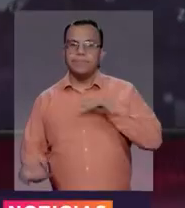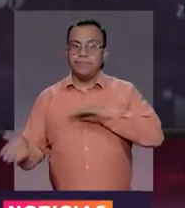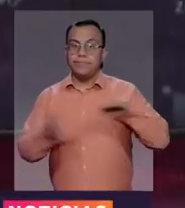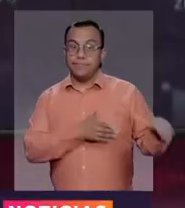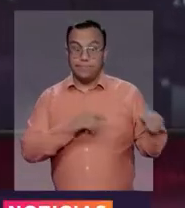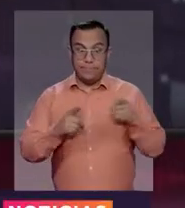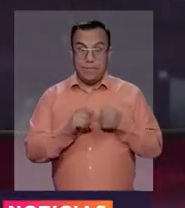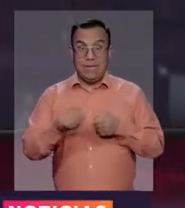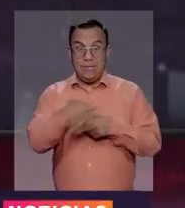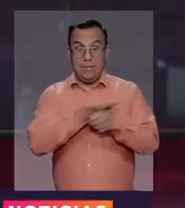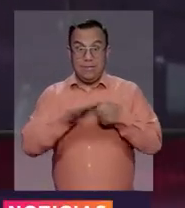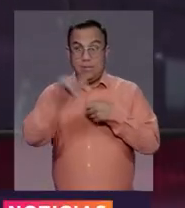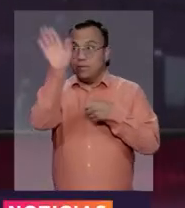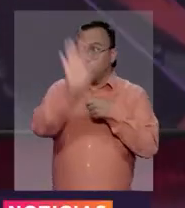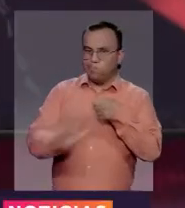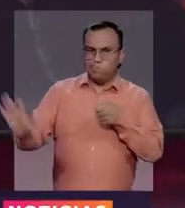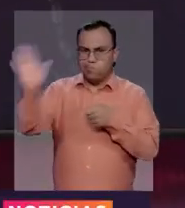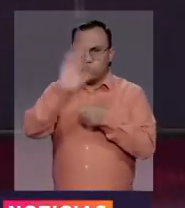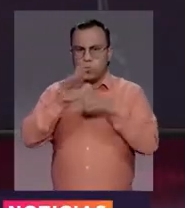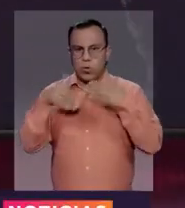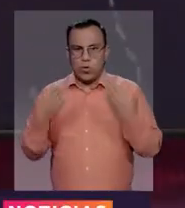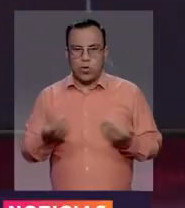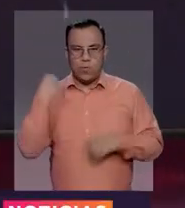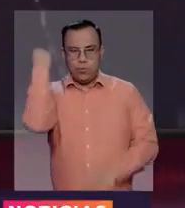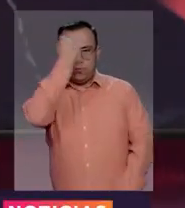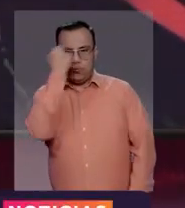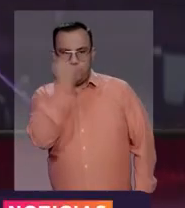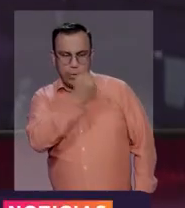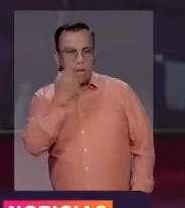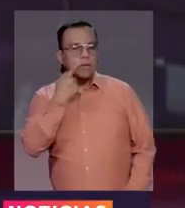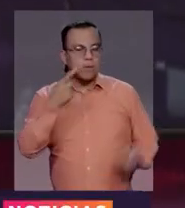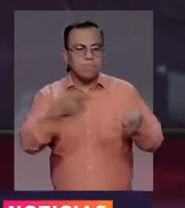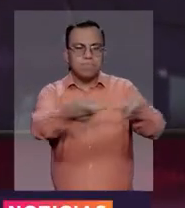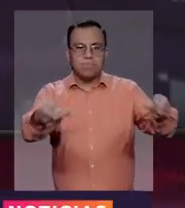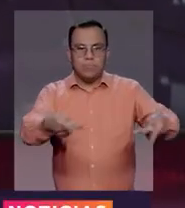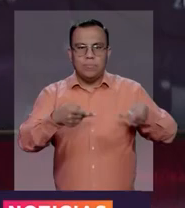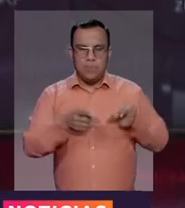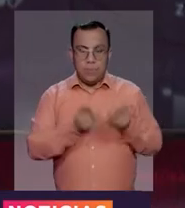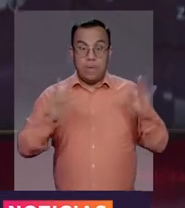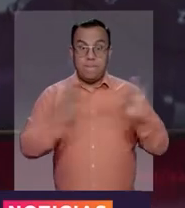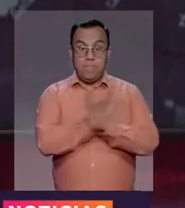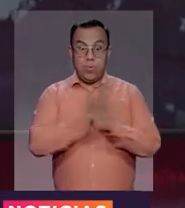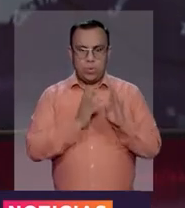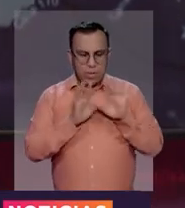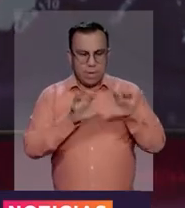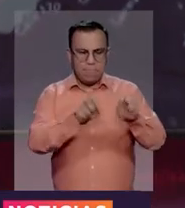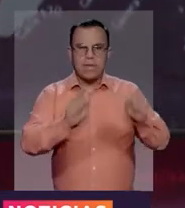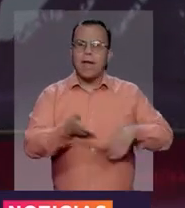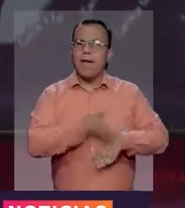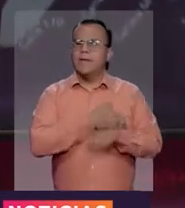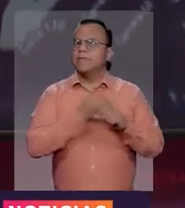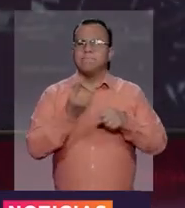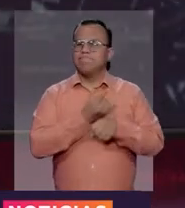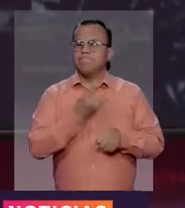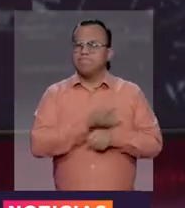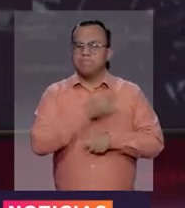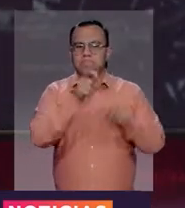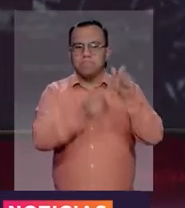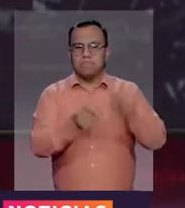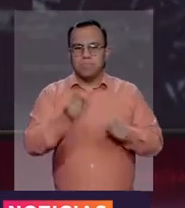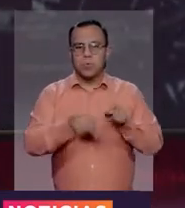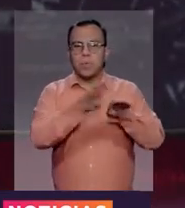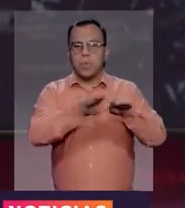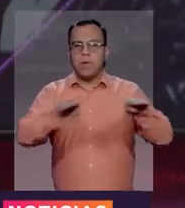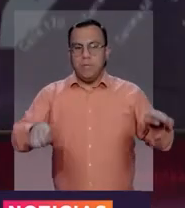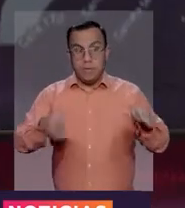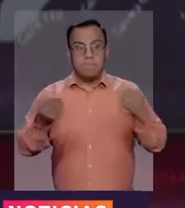Noticias de la región. En un nuevo operativo, la alcaldía de Soacha recuperó una zona considerada de espacio público que era utilizada por particulares como